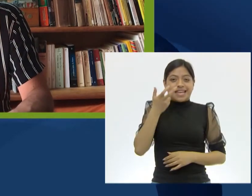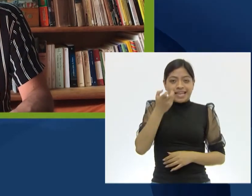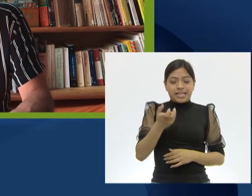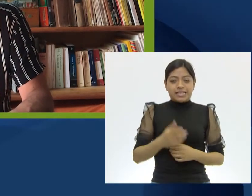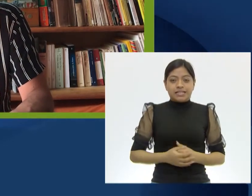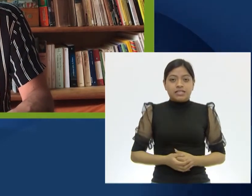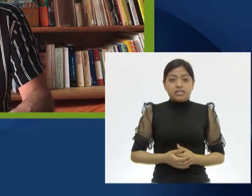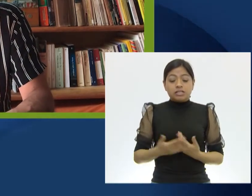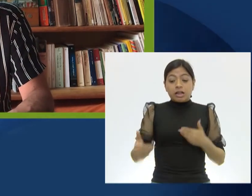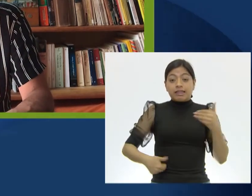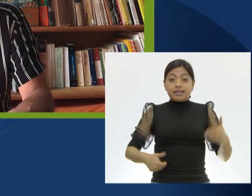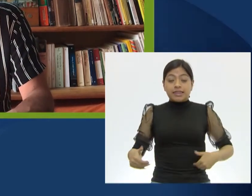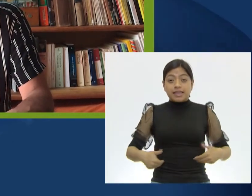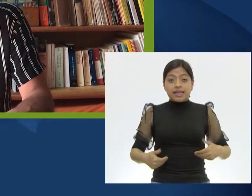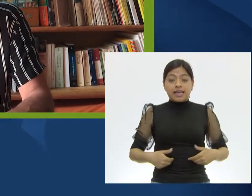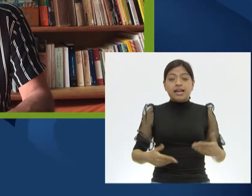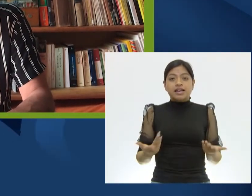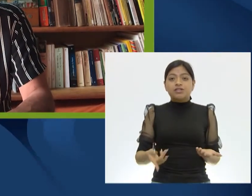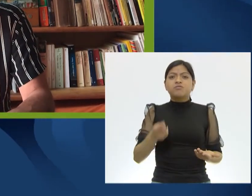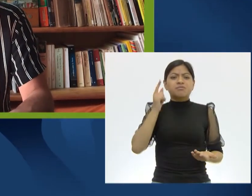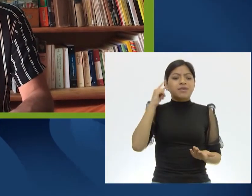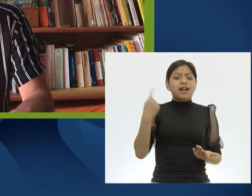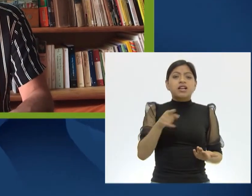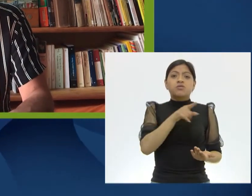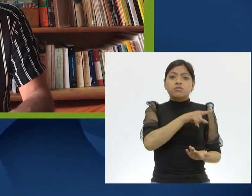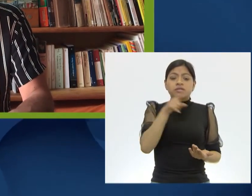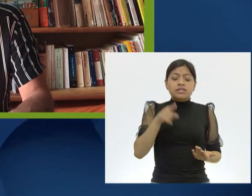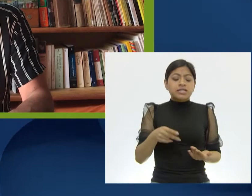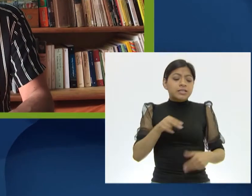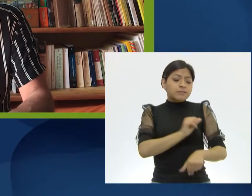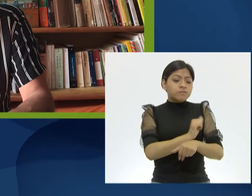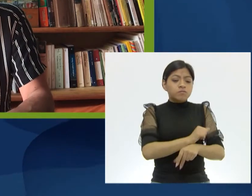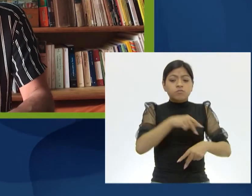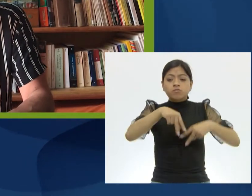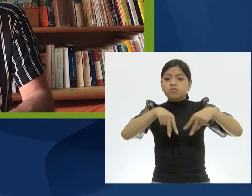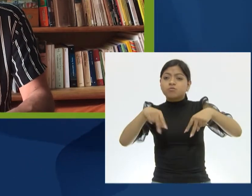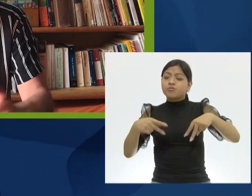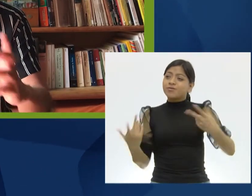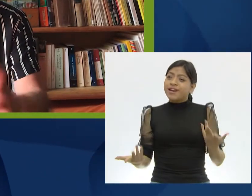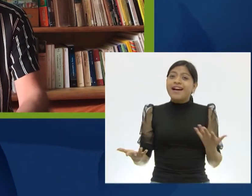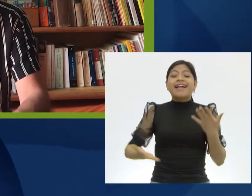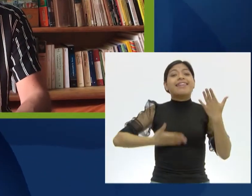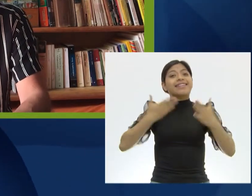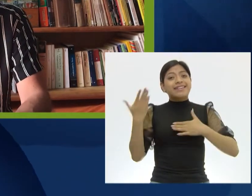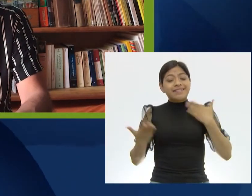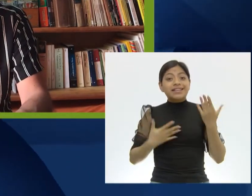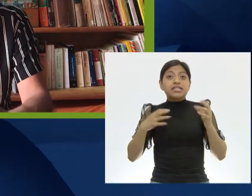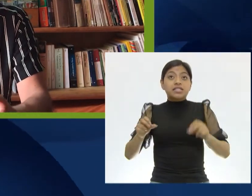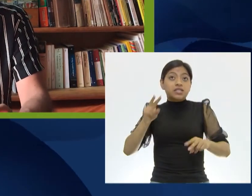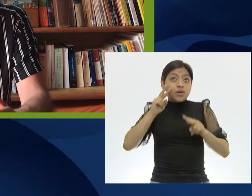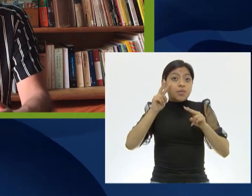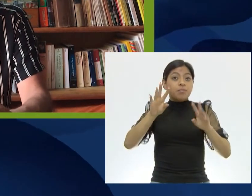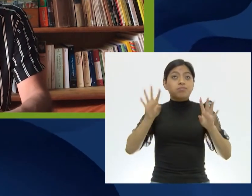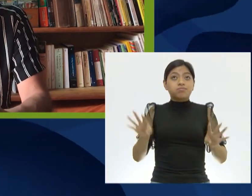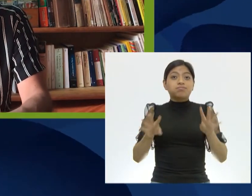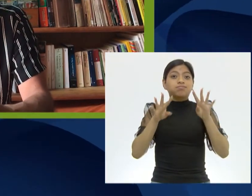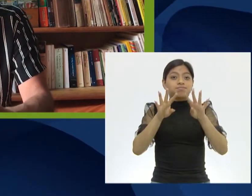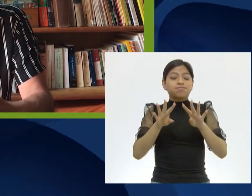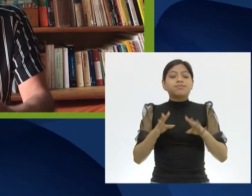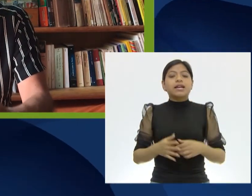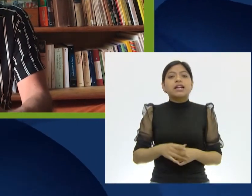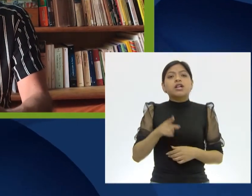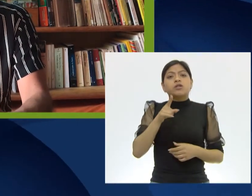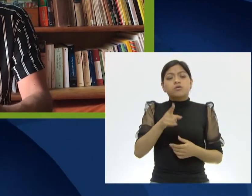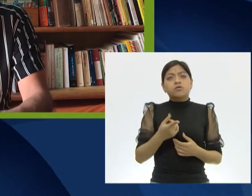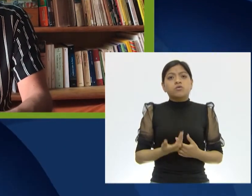las cosas que el teatro te puede dar, liberación, tratar de que los temas no sean tan pesados o también de pronto, si hay necesidad de